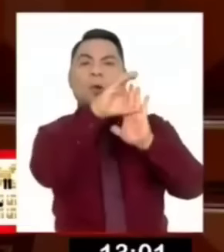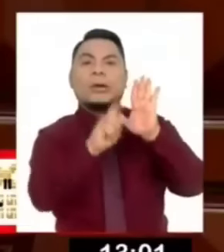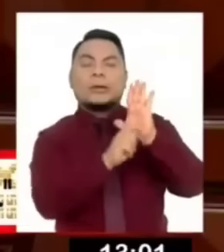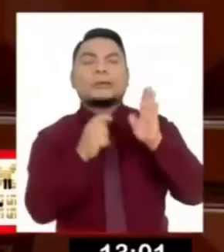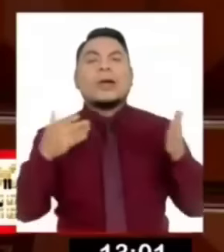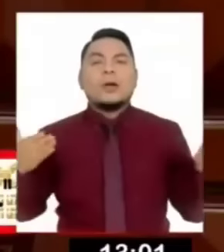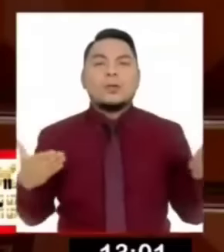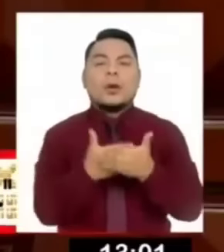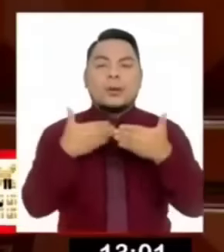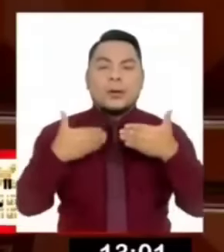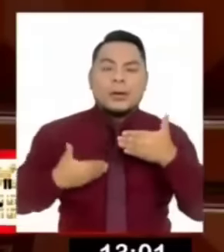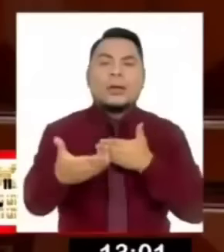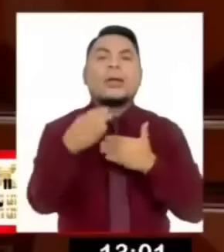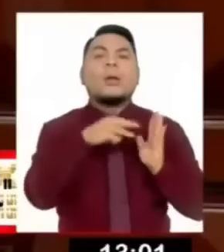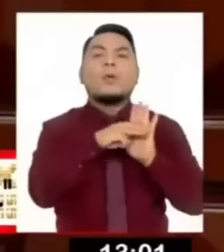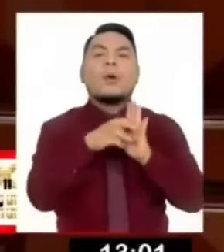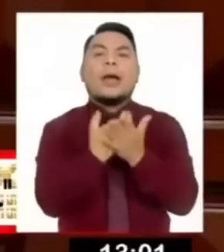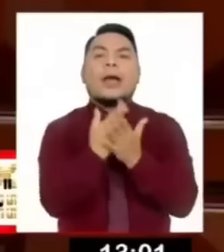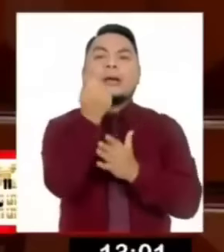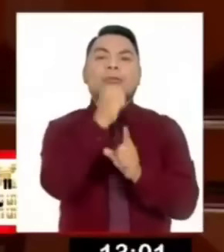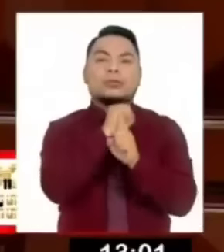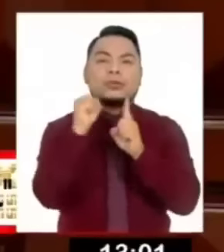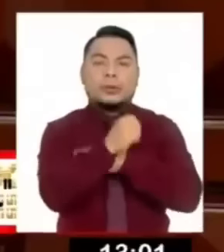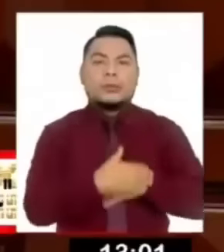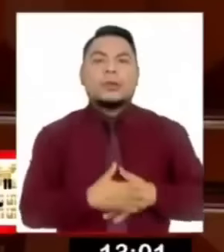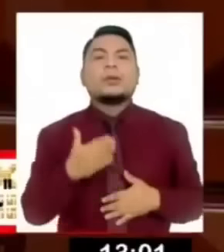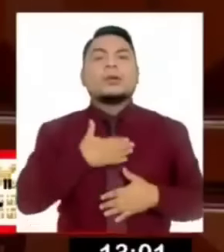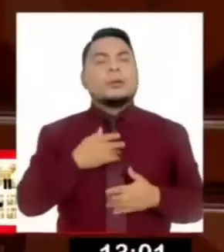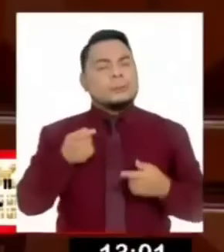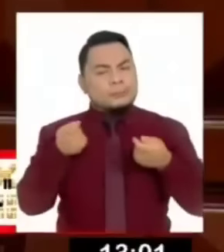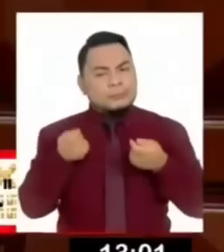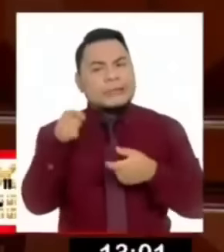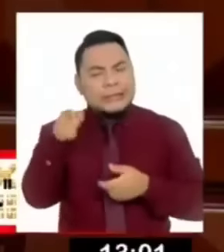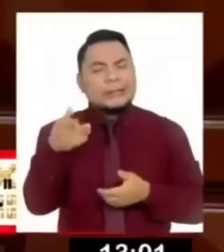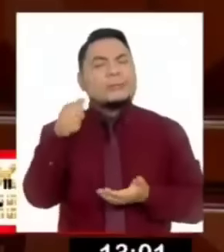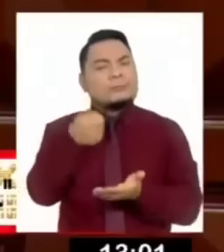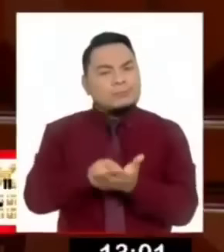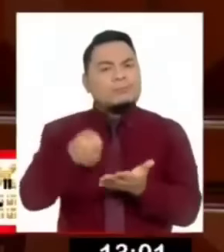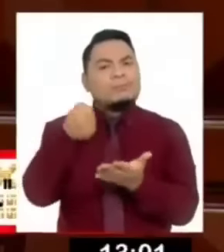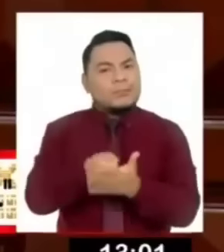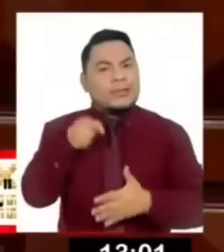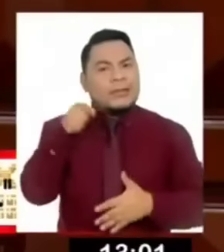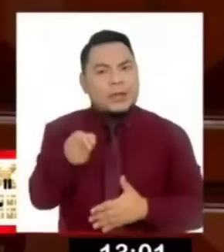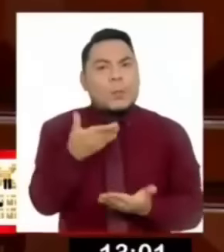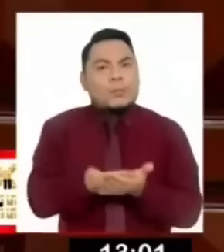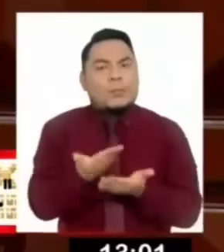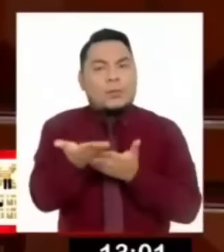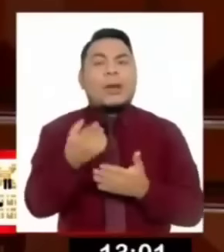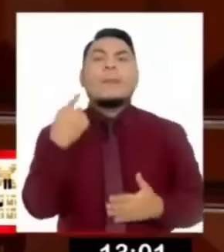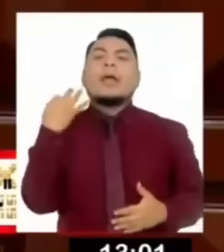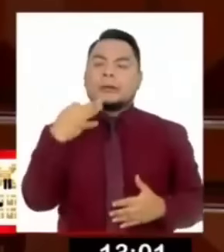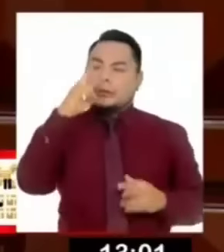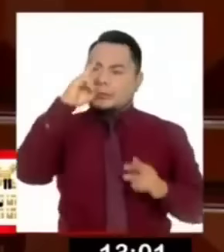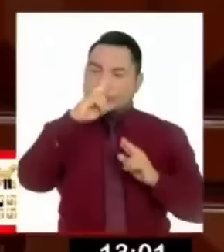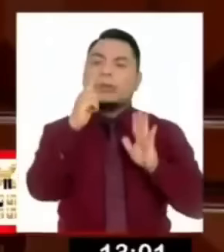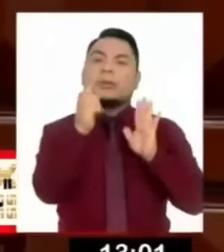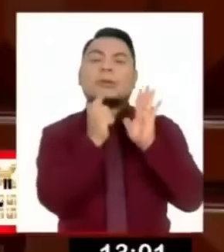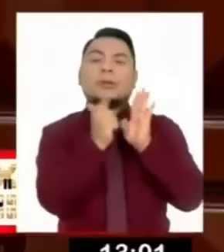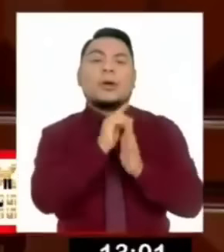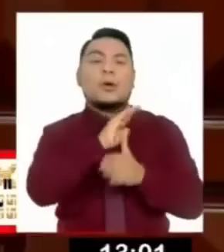a nuestra realidad económica y social. Insistiremos en esta propuesta, pero siempre en el marco de la ley y con